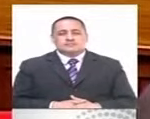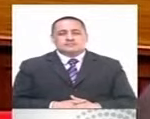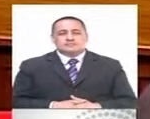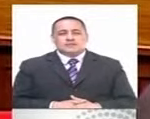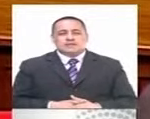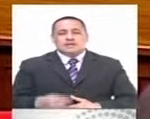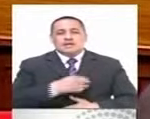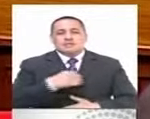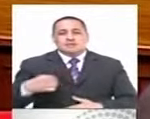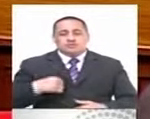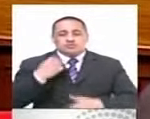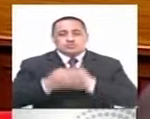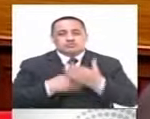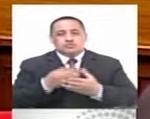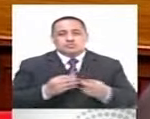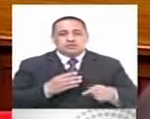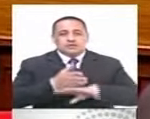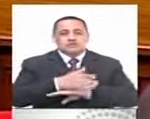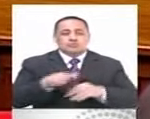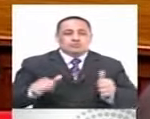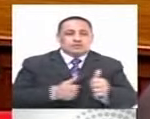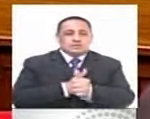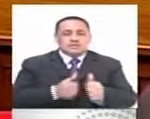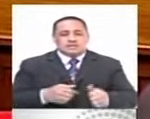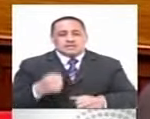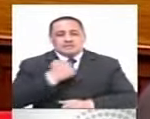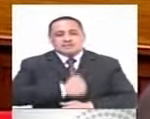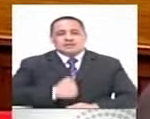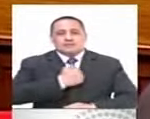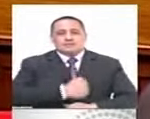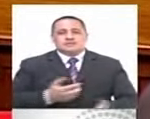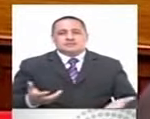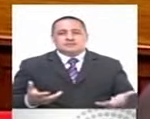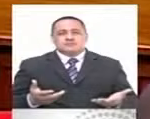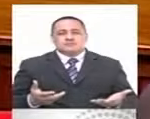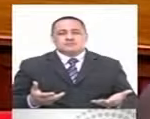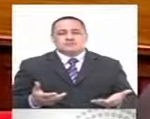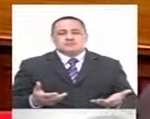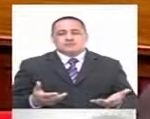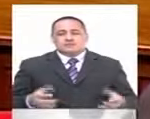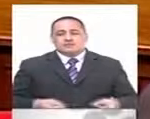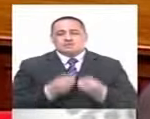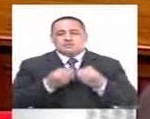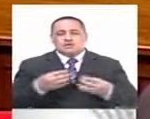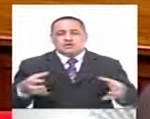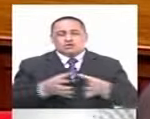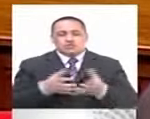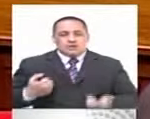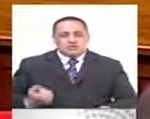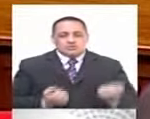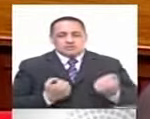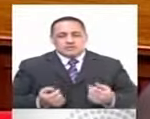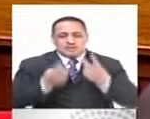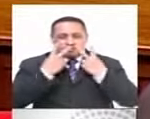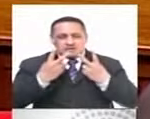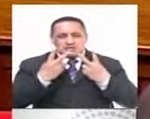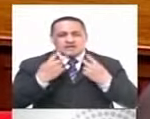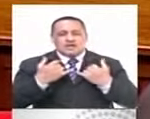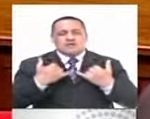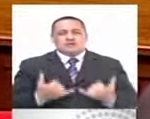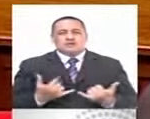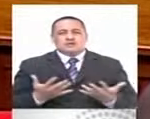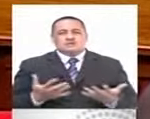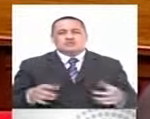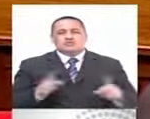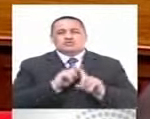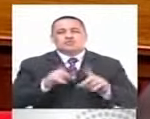al ministro de la Producción, porque entró por la puerta falsa, lamentablemente. Porque el partido Acción Popular, óigame bien,